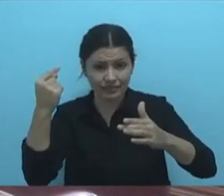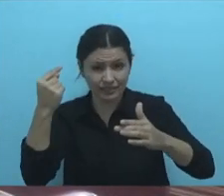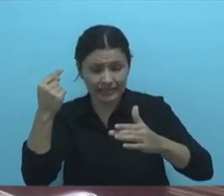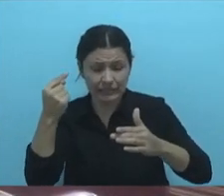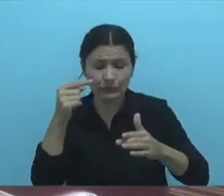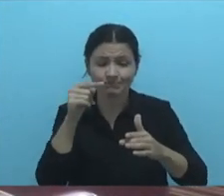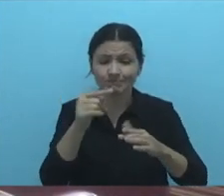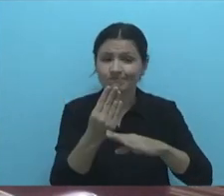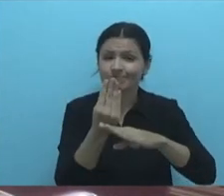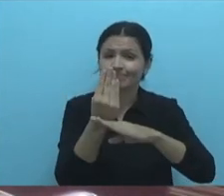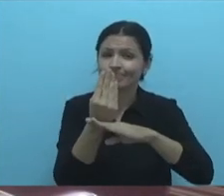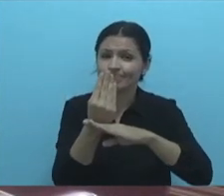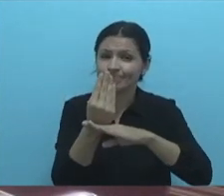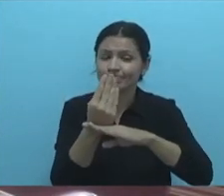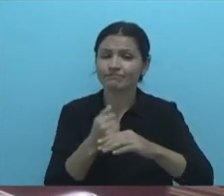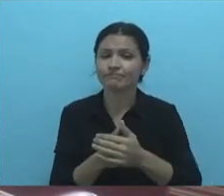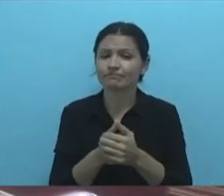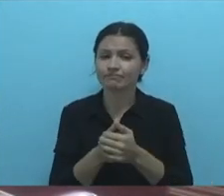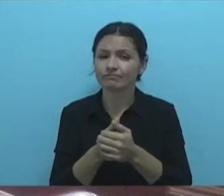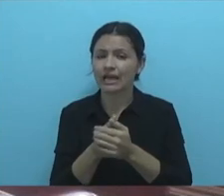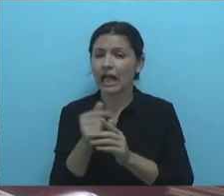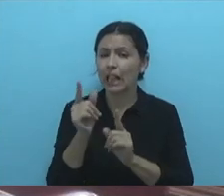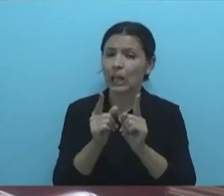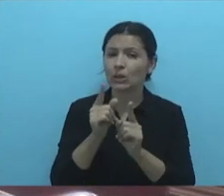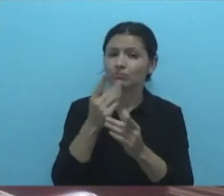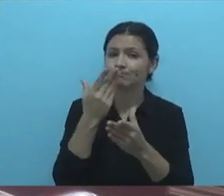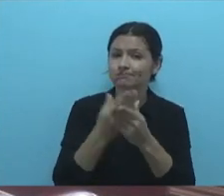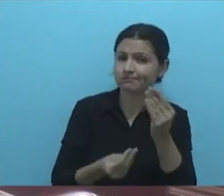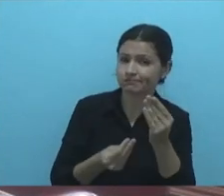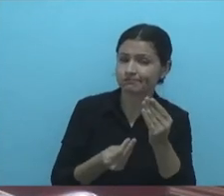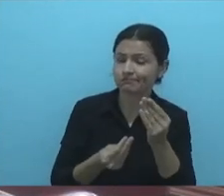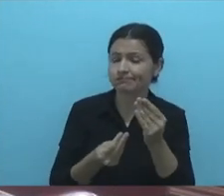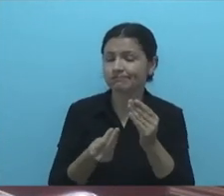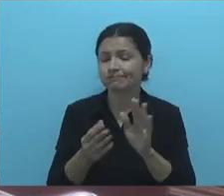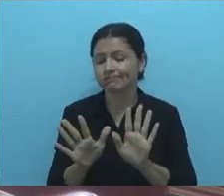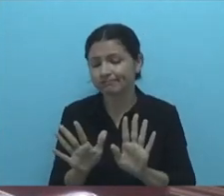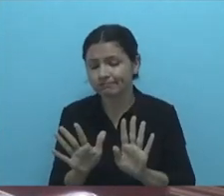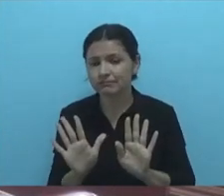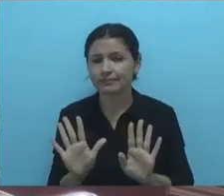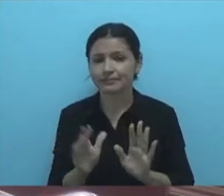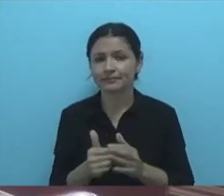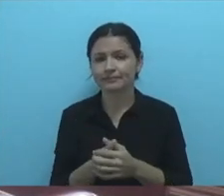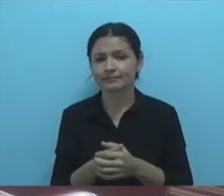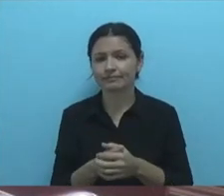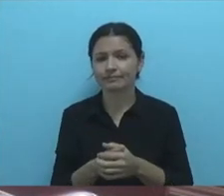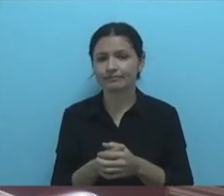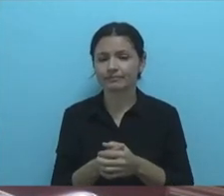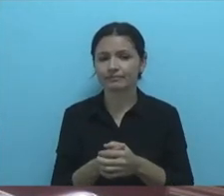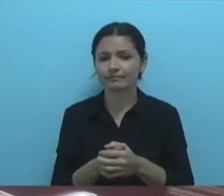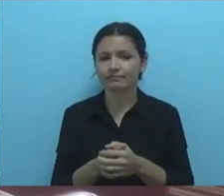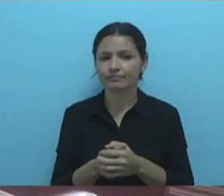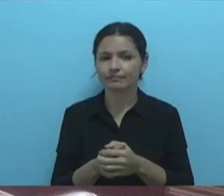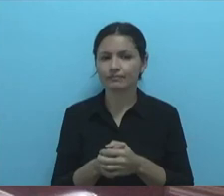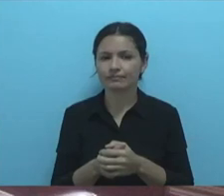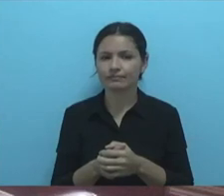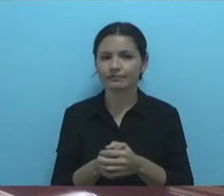y si lo queremos simplificar en algunas cosas está bien el protagonismo pero en muchas otras cosas como que